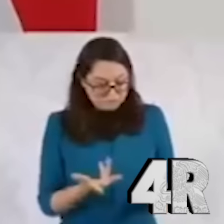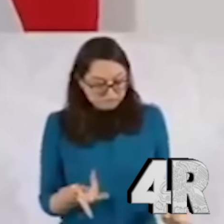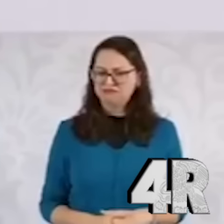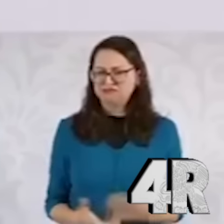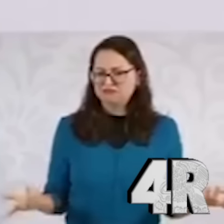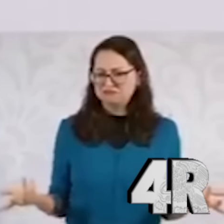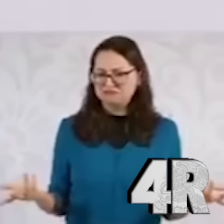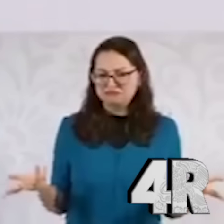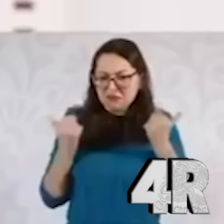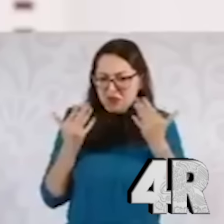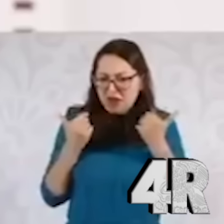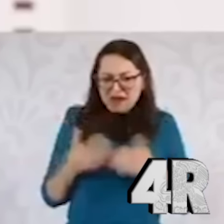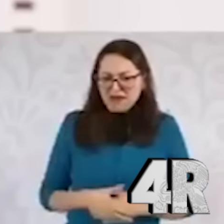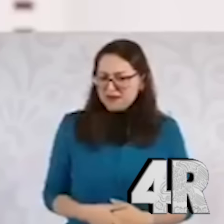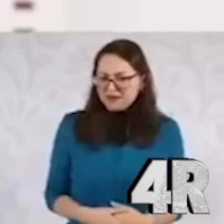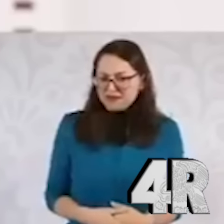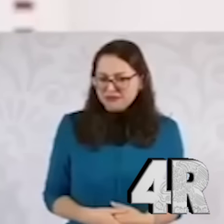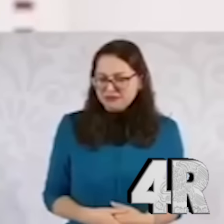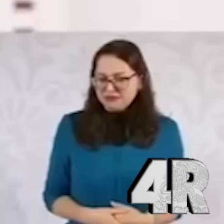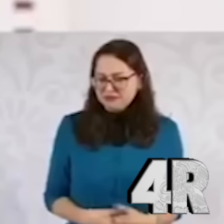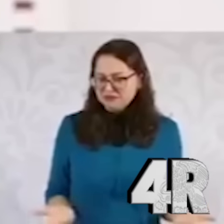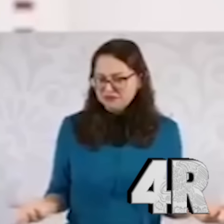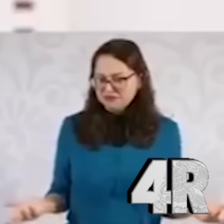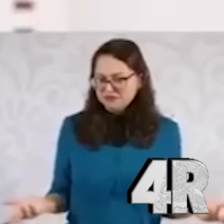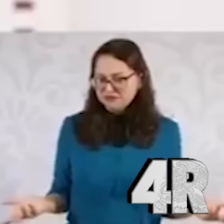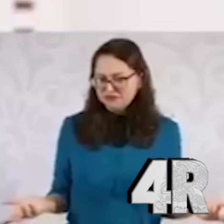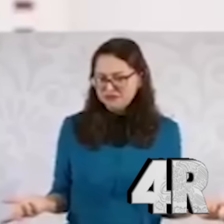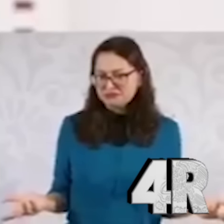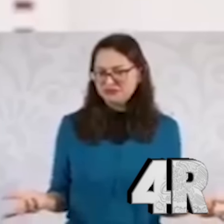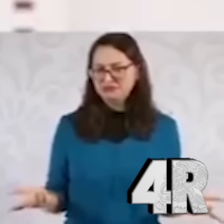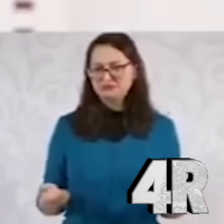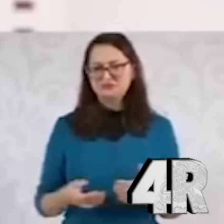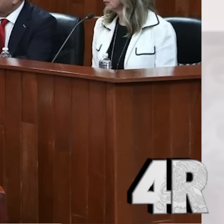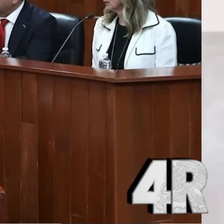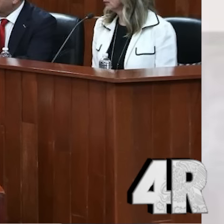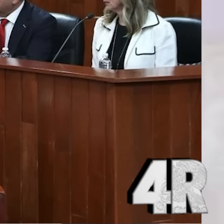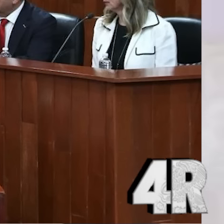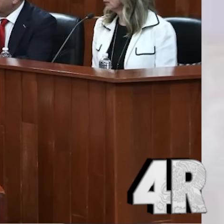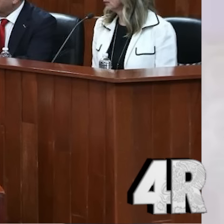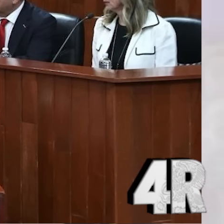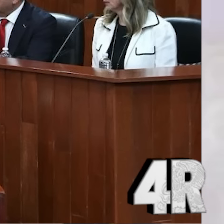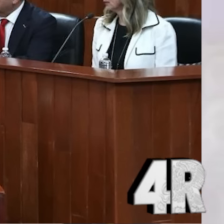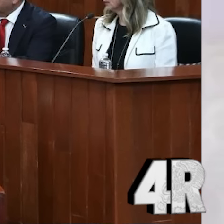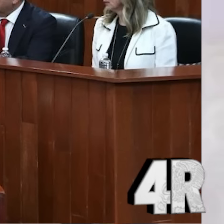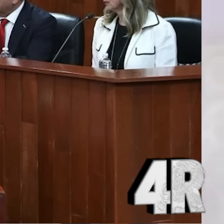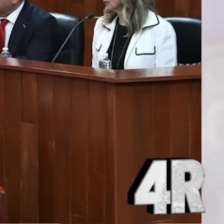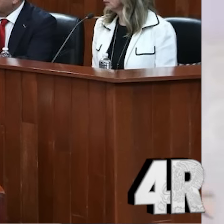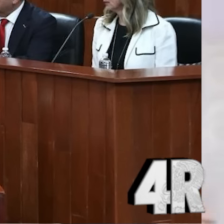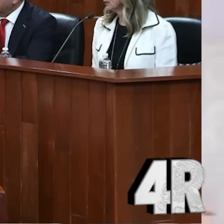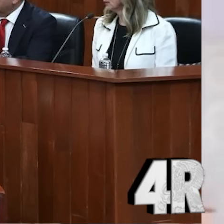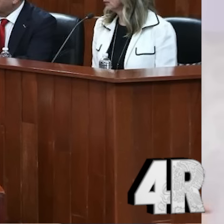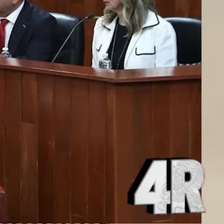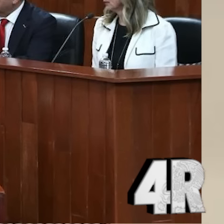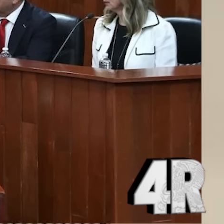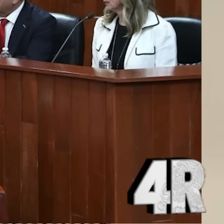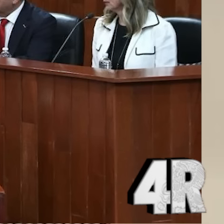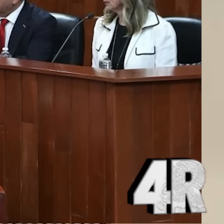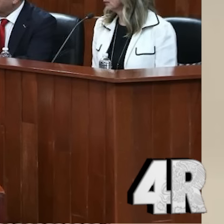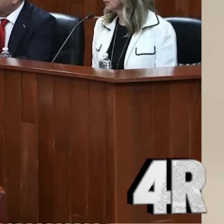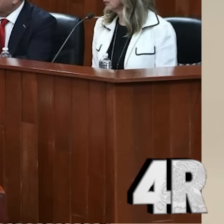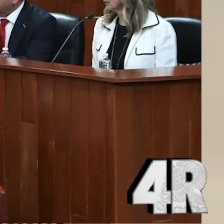en ninguna instancia, ya que es letra viva de la Carta Magna de nuestro país. Y también no se preocupen, ciudadanos, porque en el